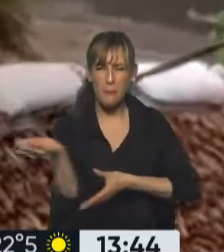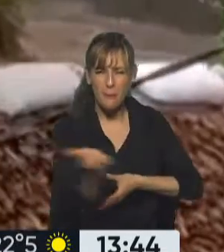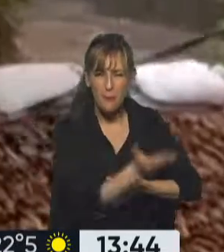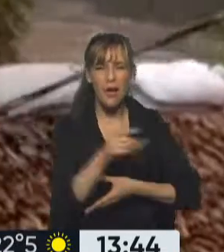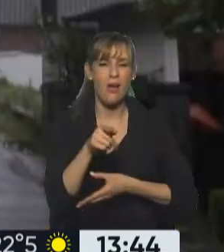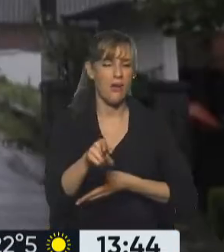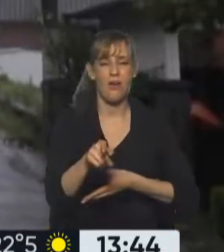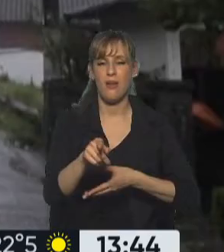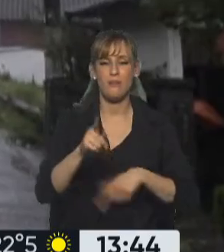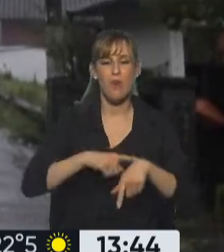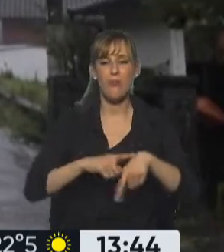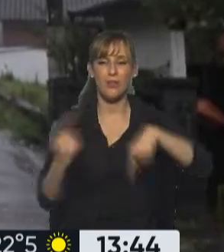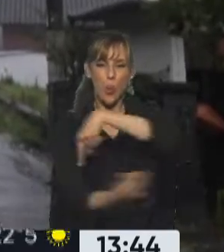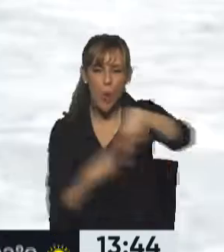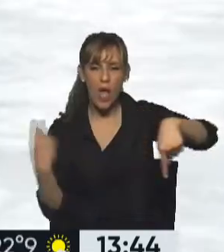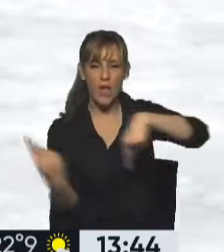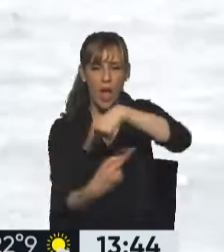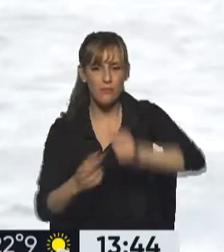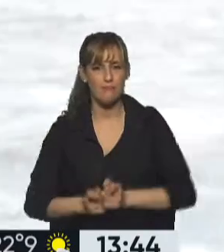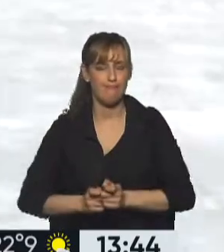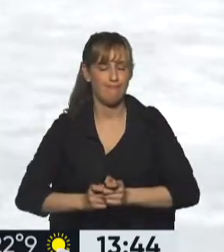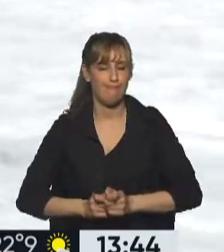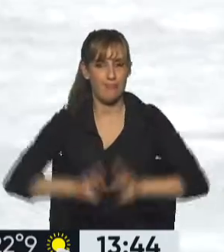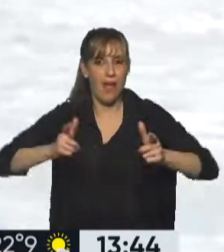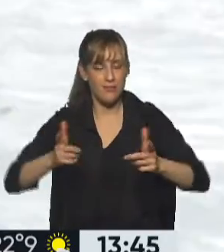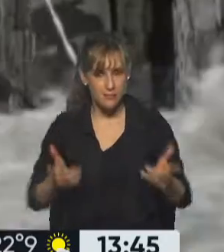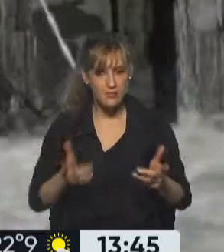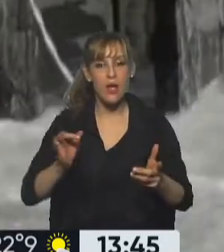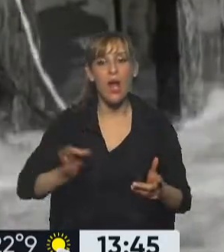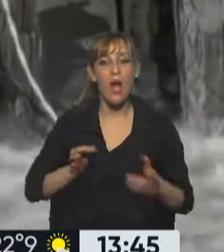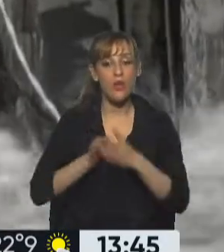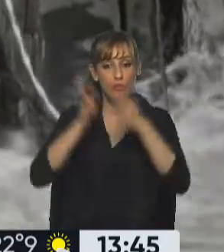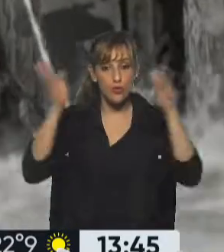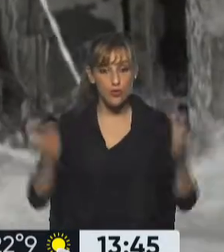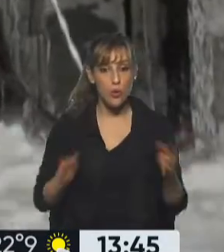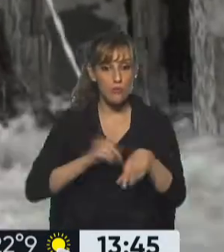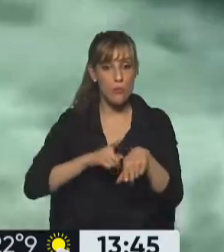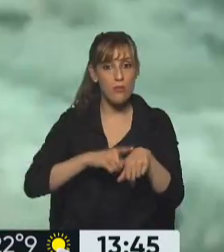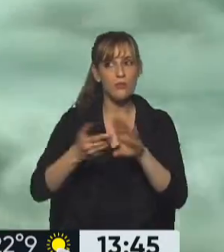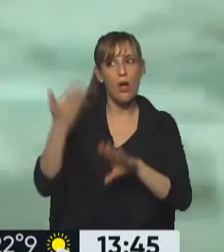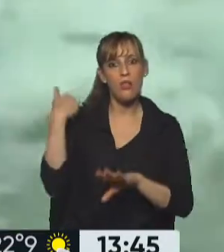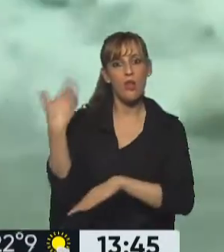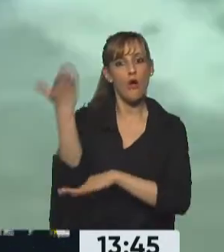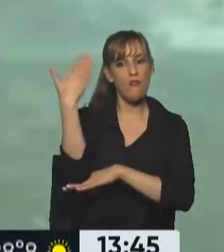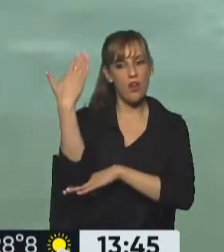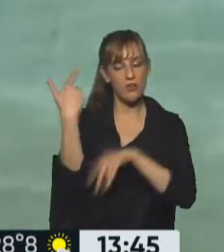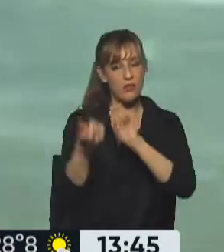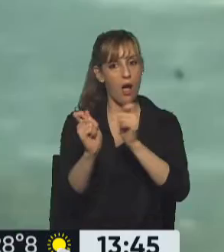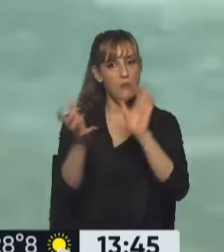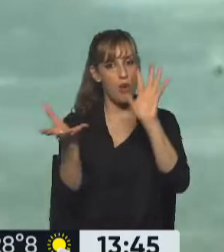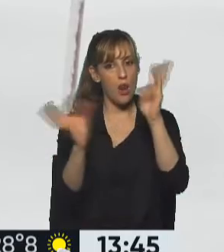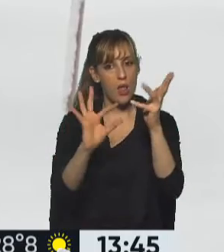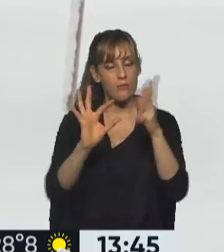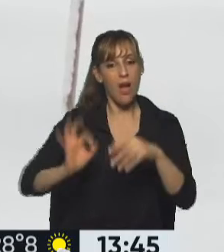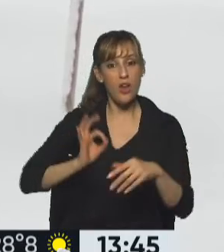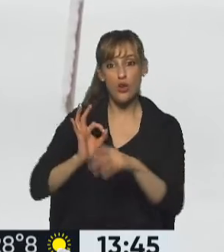de la frecuencia de los huracanes. El año transcurrido entre la Conferencia de Cambio Climático de las Naciones Unidas, que tuvo lugar en Escocia en